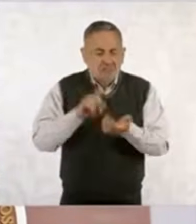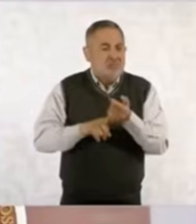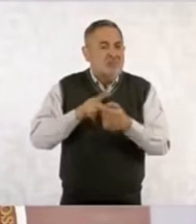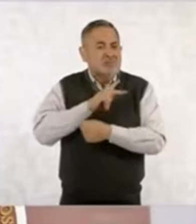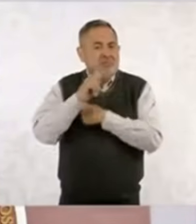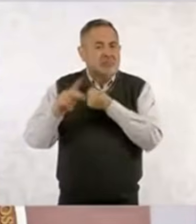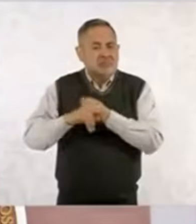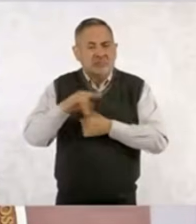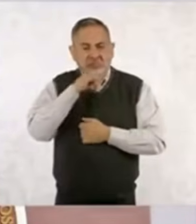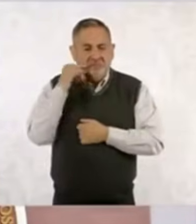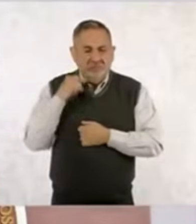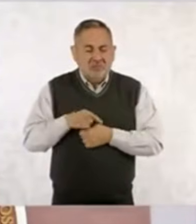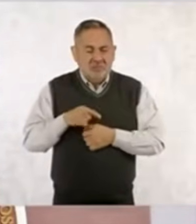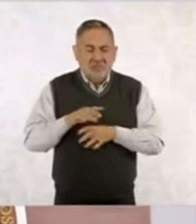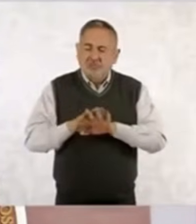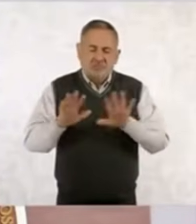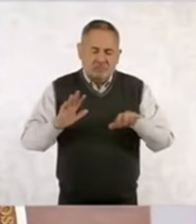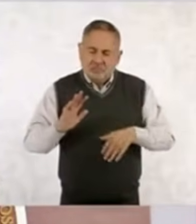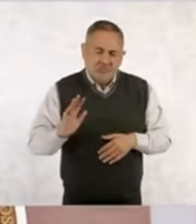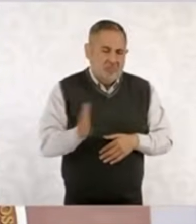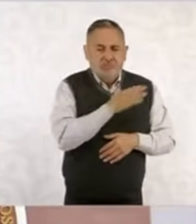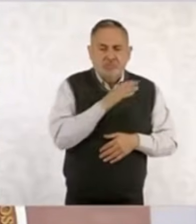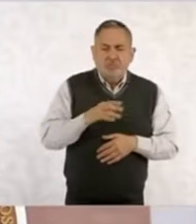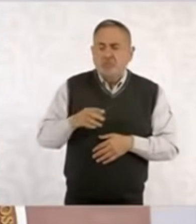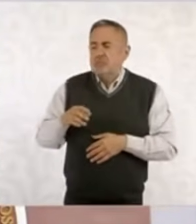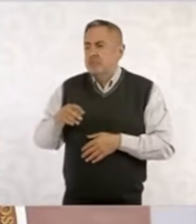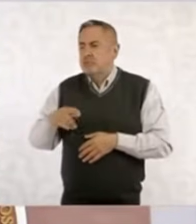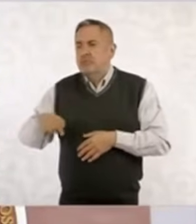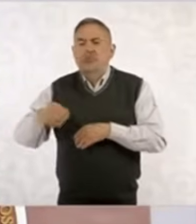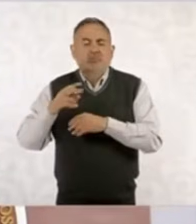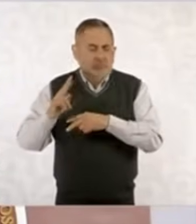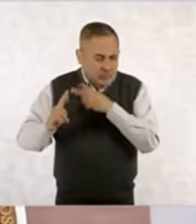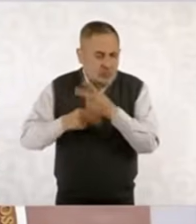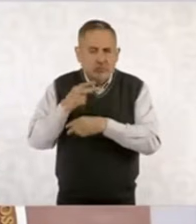Chile y entra de nuevo la democracia.